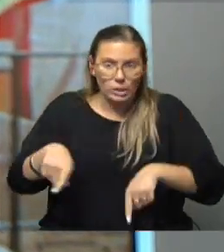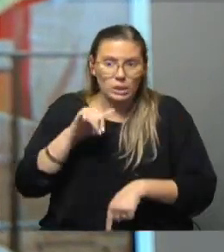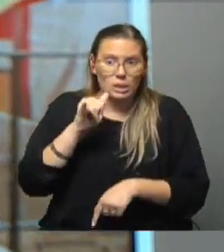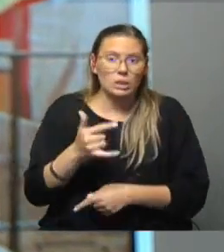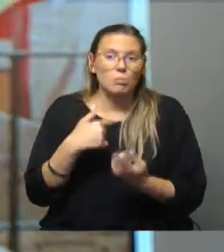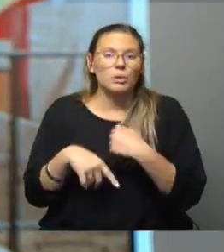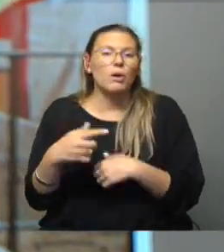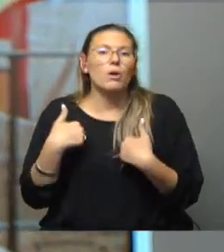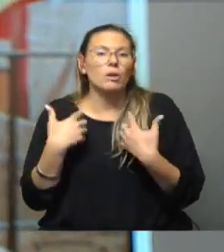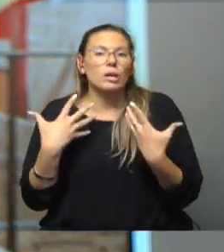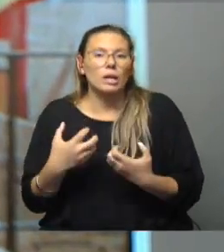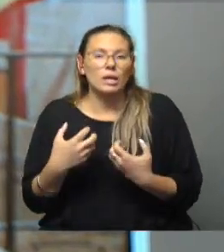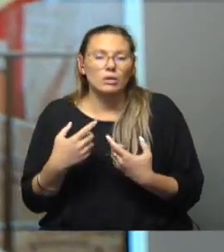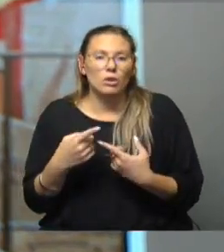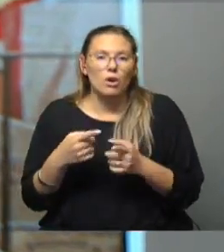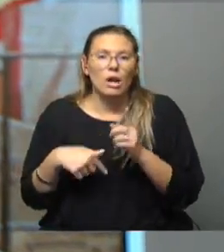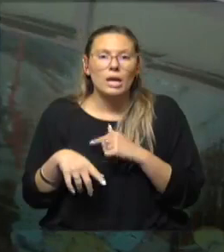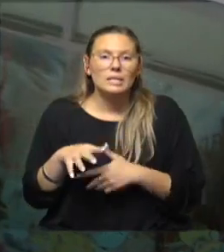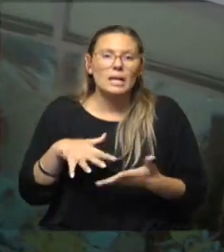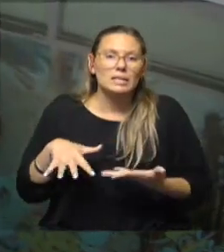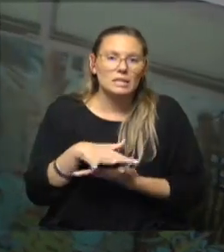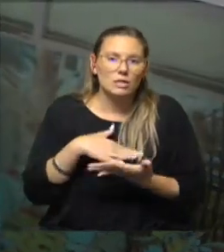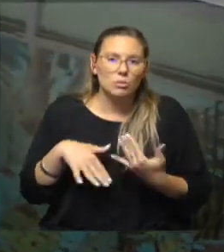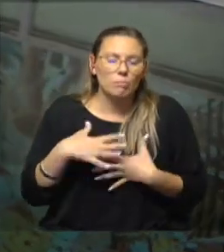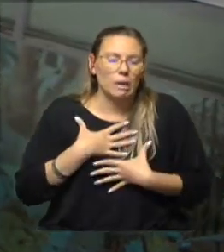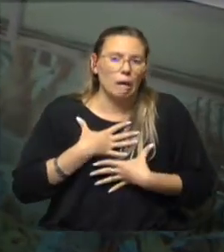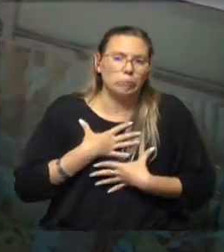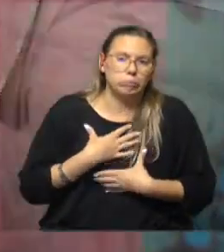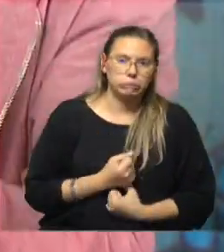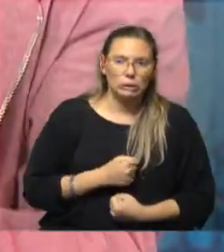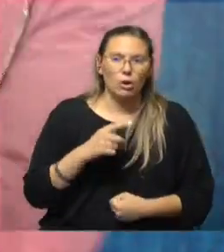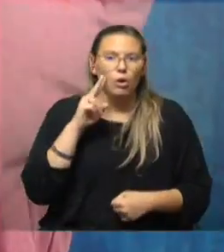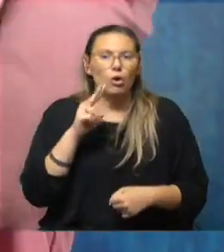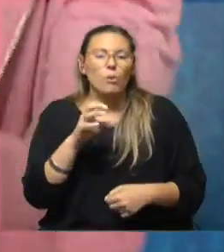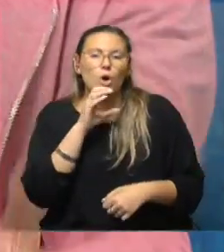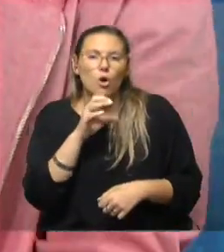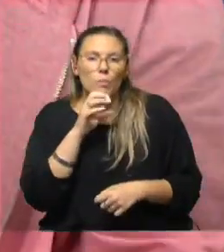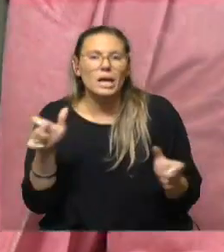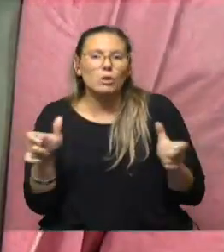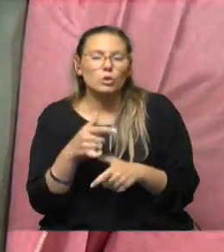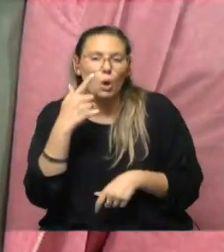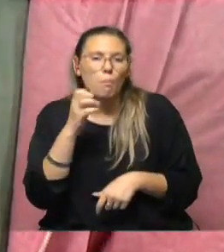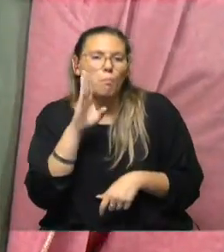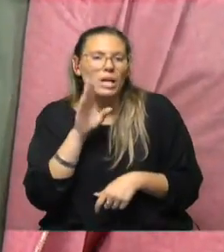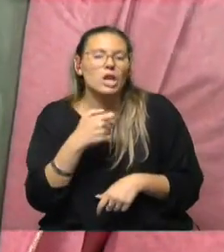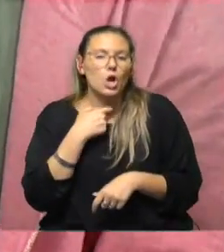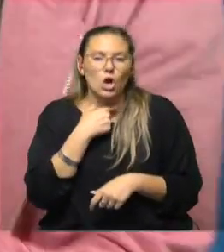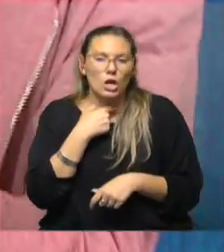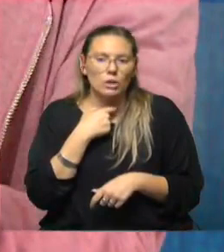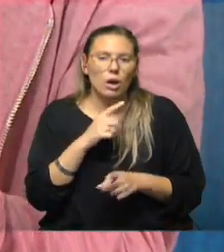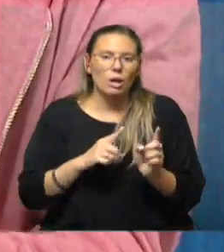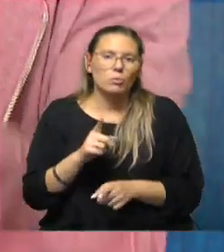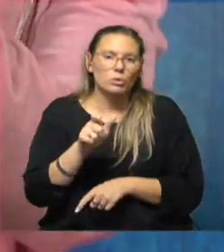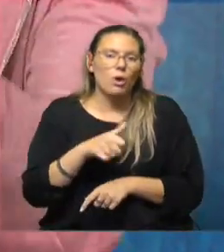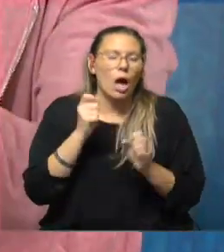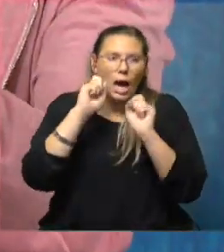que trato de hacer es sublimar aquello eventualmente que me angustia o que veo como comedia, ¿no? Por ejemplo, una reunión de padres del colegio, capaz que hay algunos que están